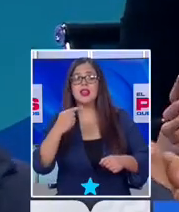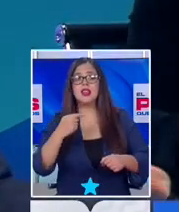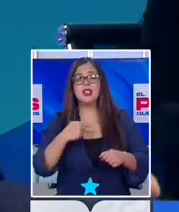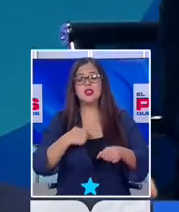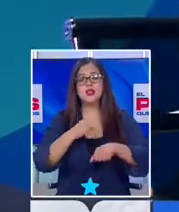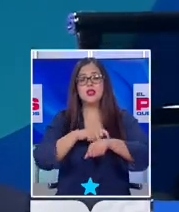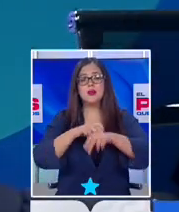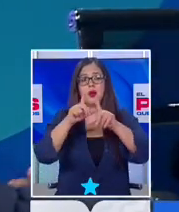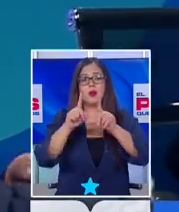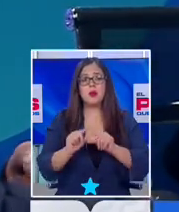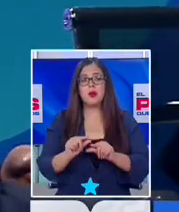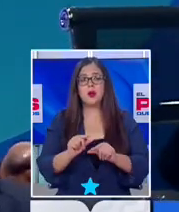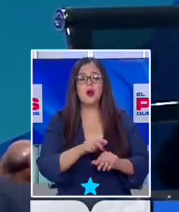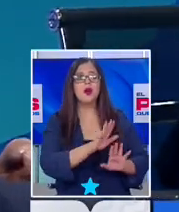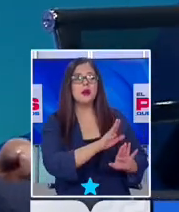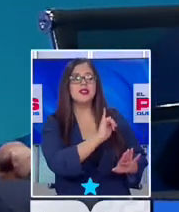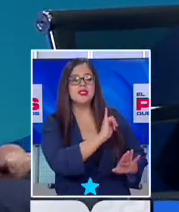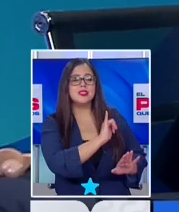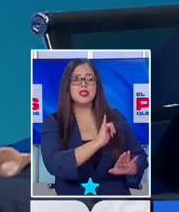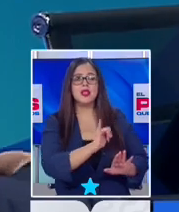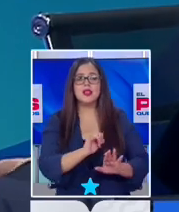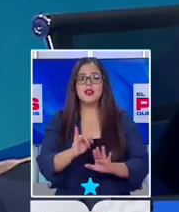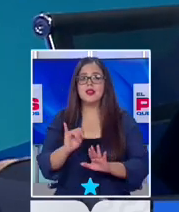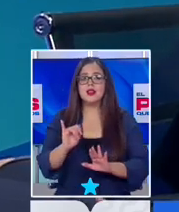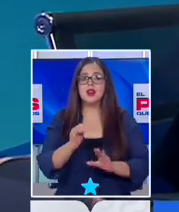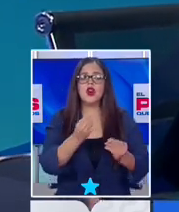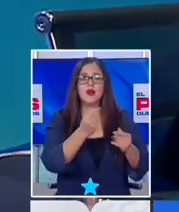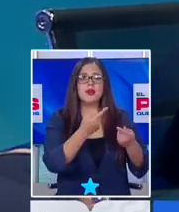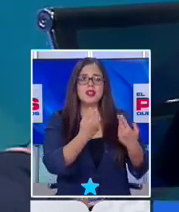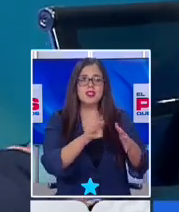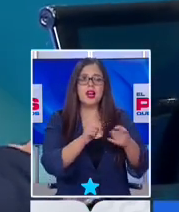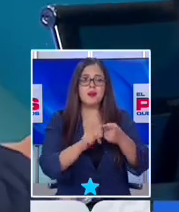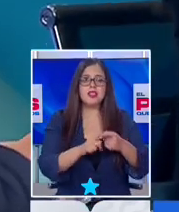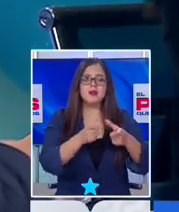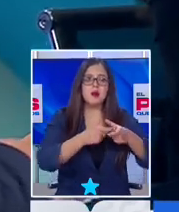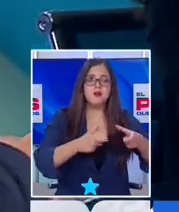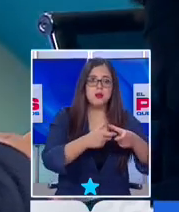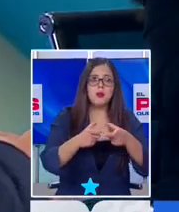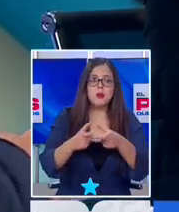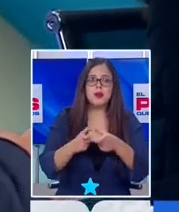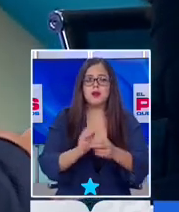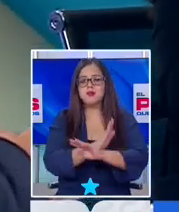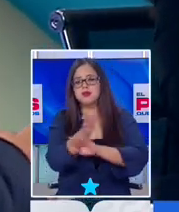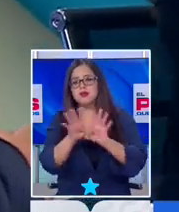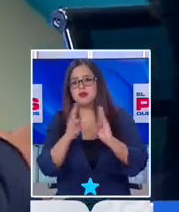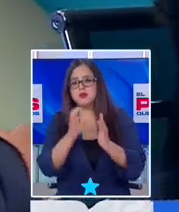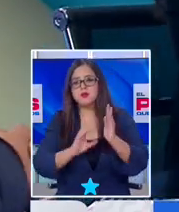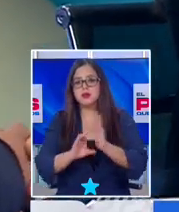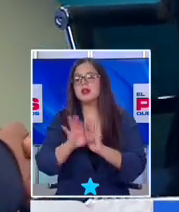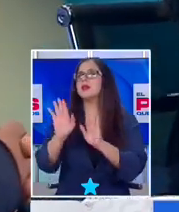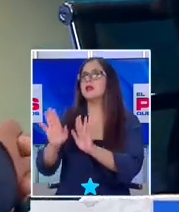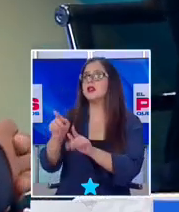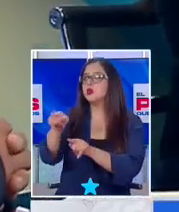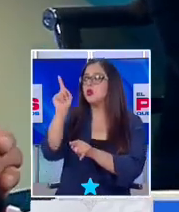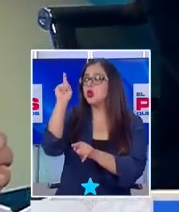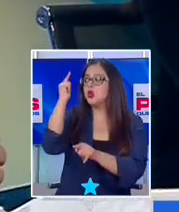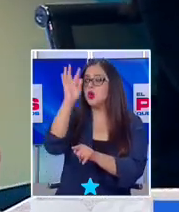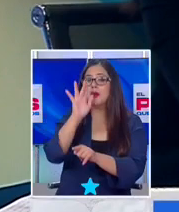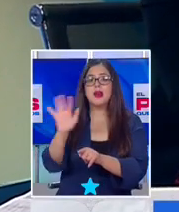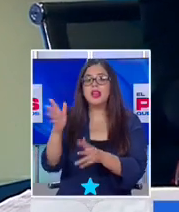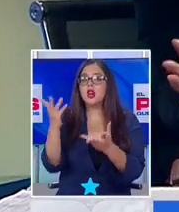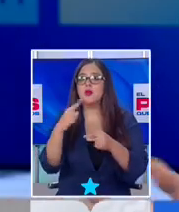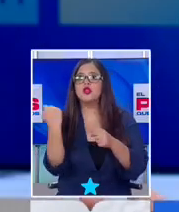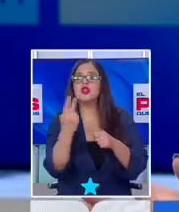poco tiempo yo no lo soy pero lo he grabado también pintar textura comisión y después llega la otra laguna te imaginas como nosotros vivimos dentro de la convención